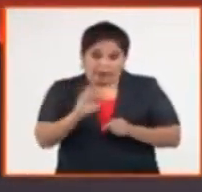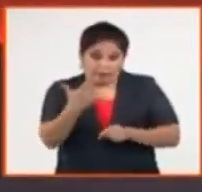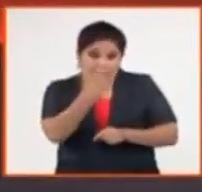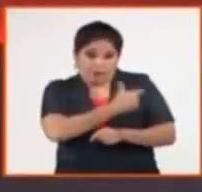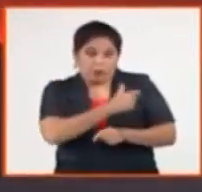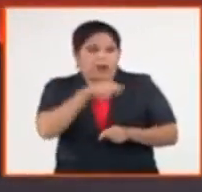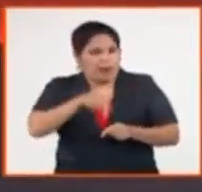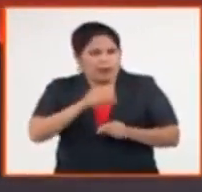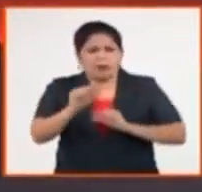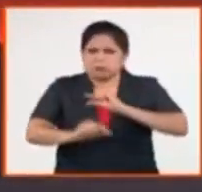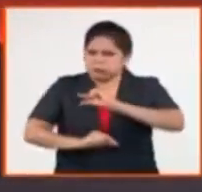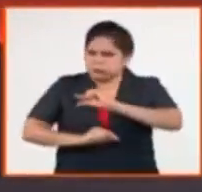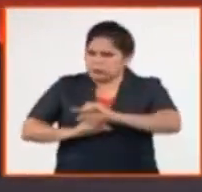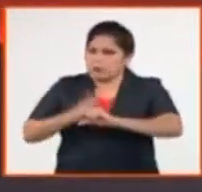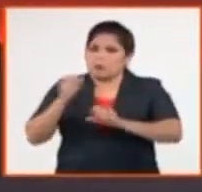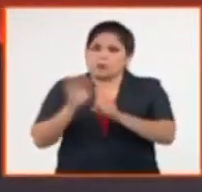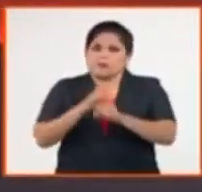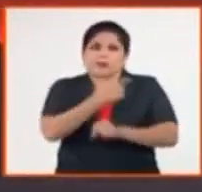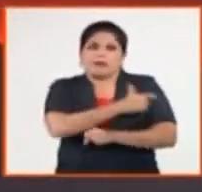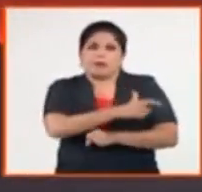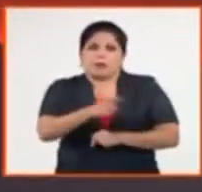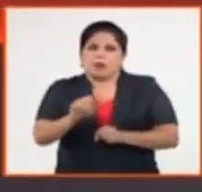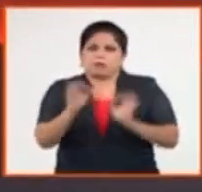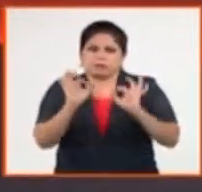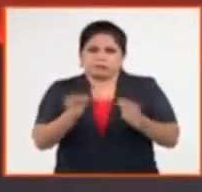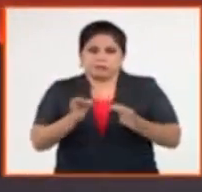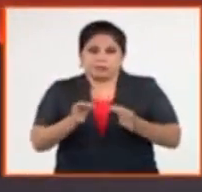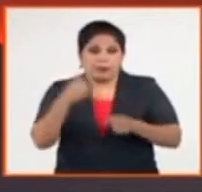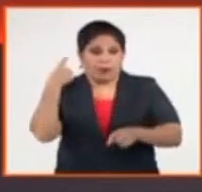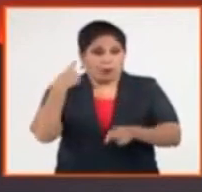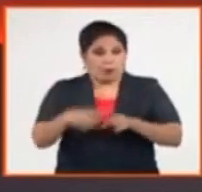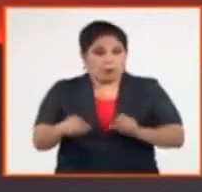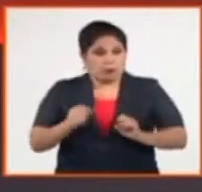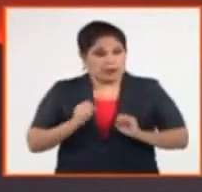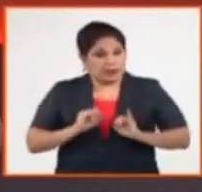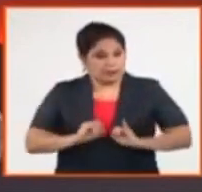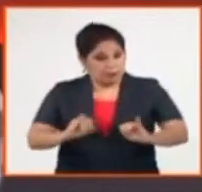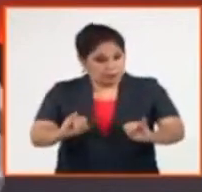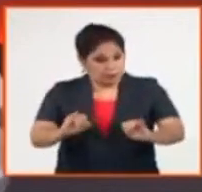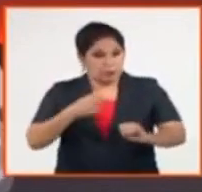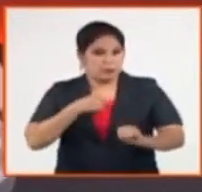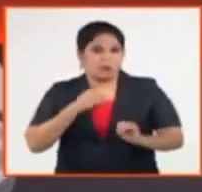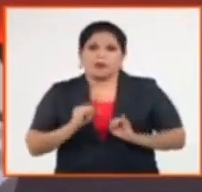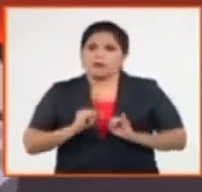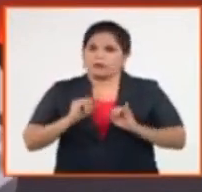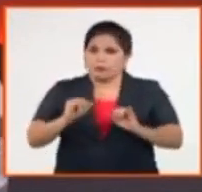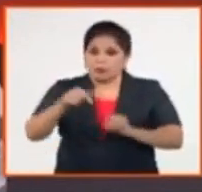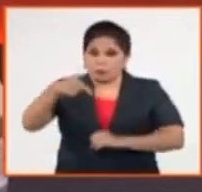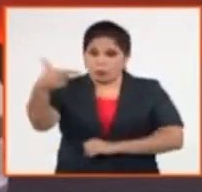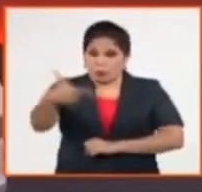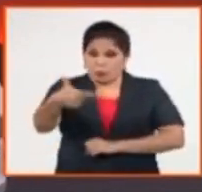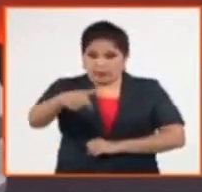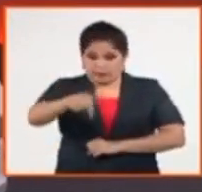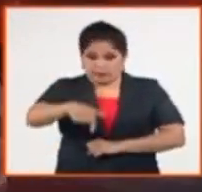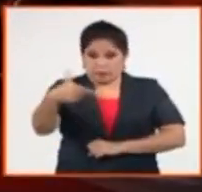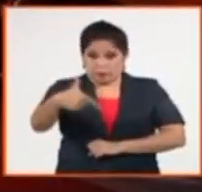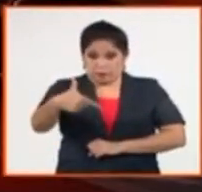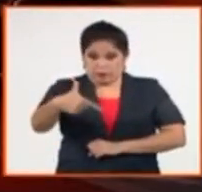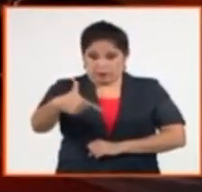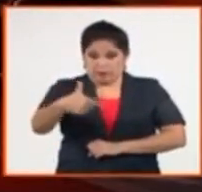ser vacunadas. Debo también anunciar o dar la noticia de que este jueves